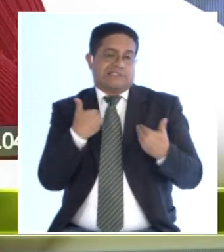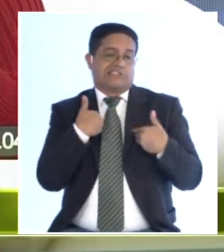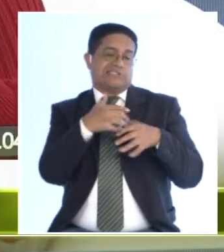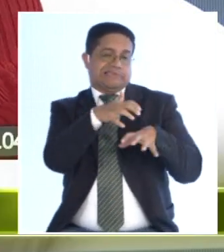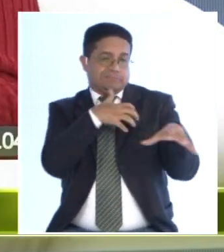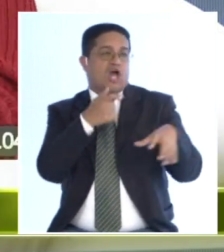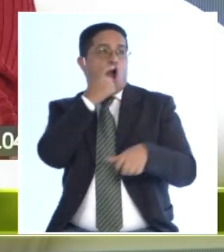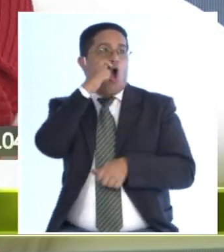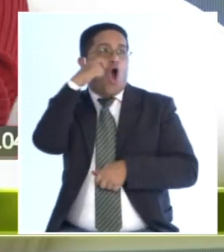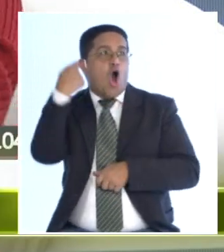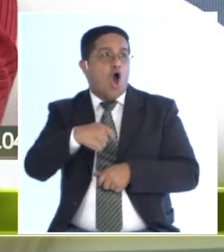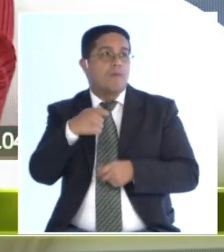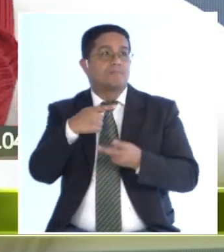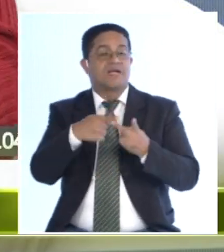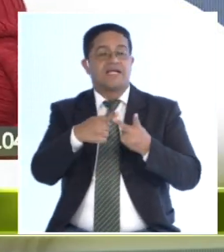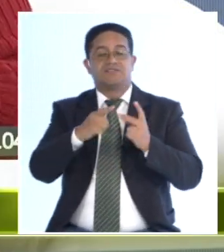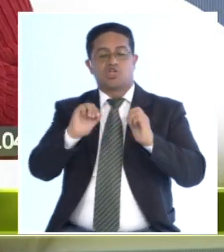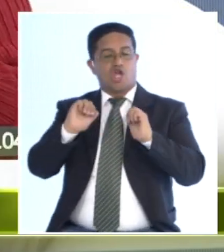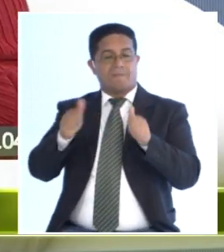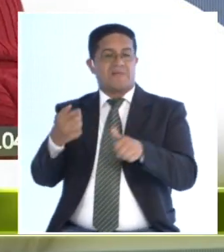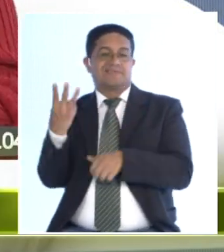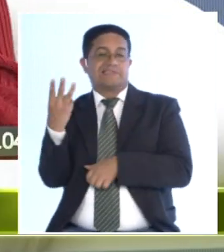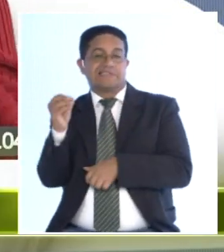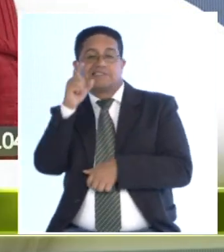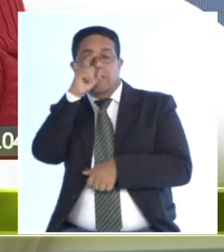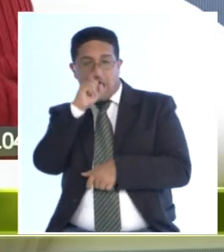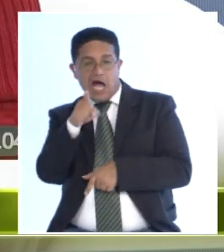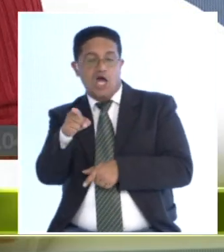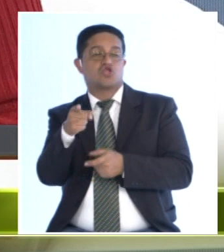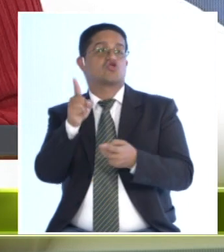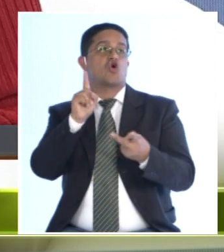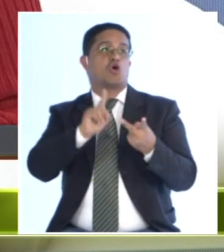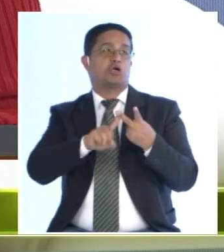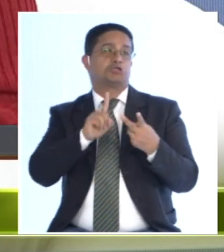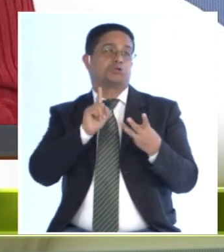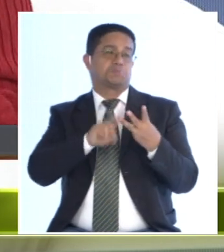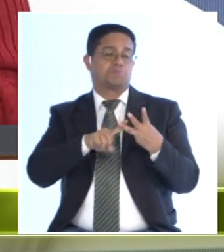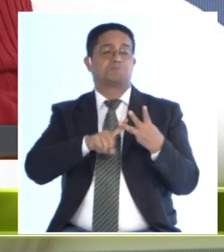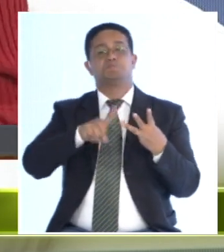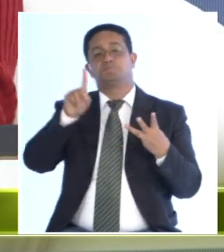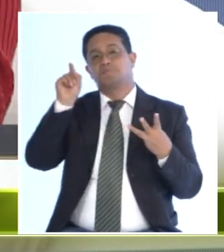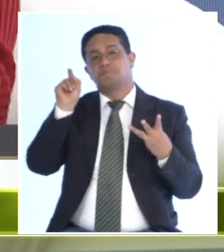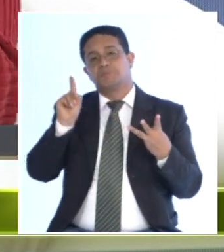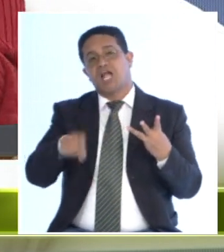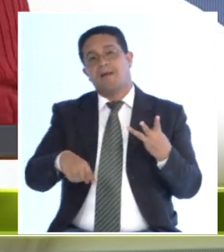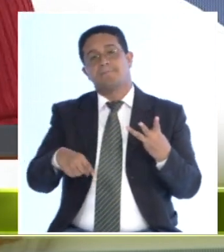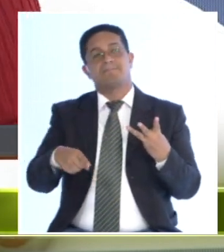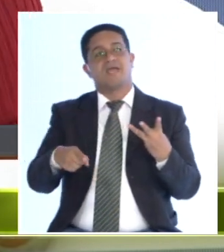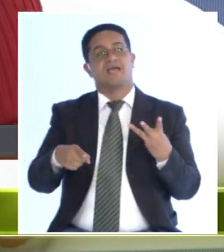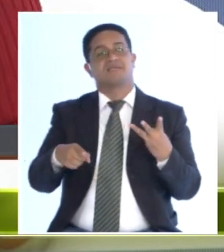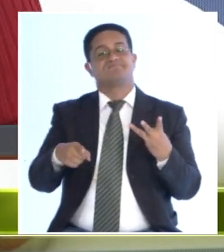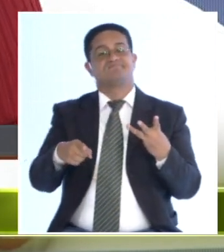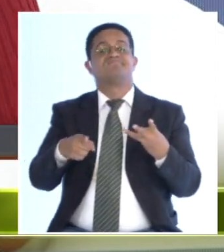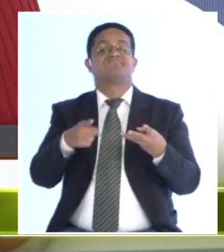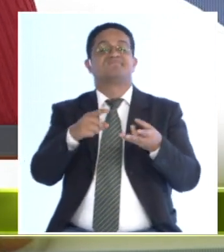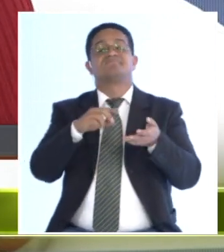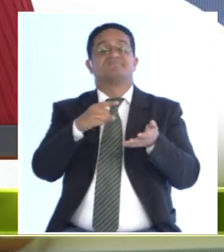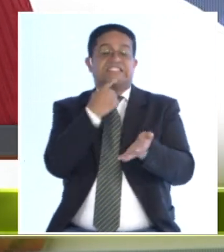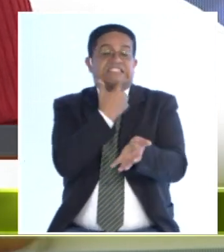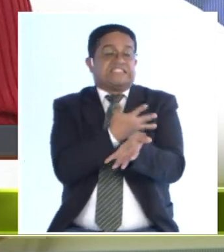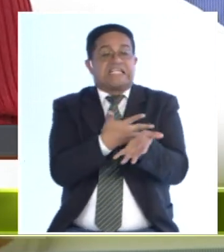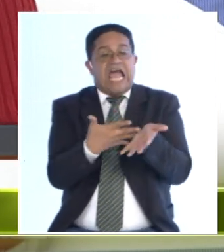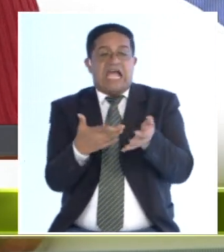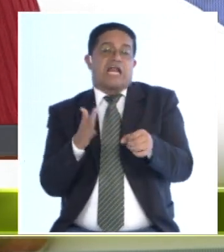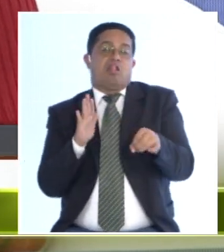edad aproximada a partir de los 30 años en donde comienza a aparecer y además, bueno, se deja de recibir sangre en esta estructura